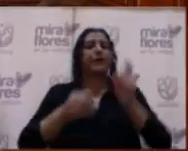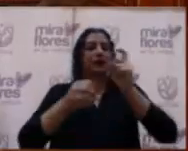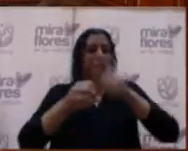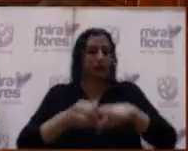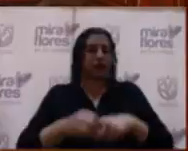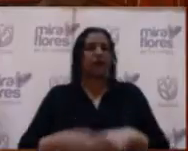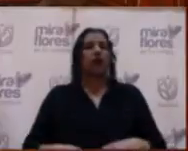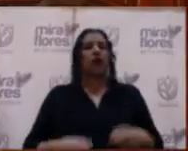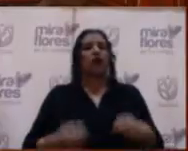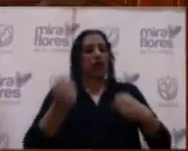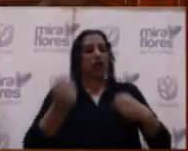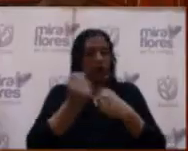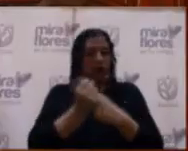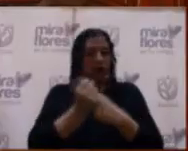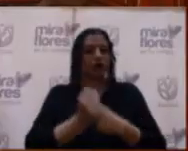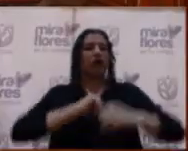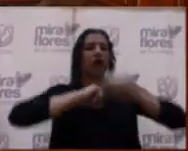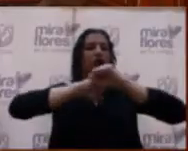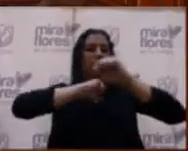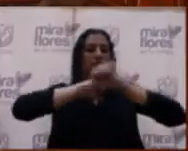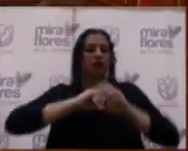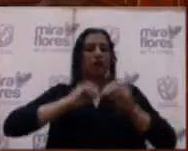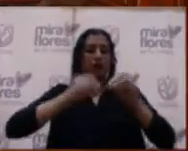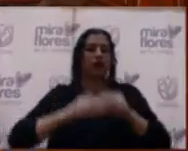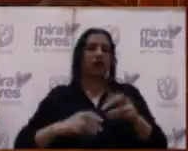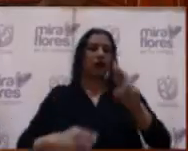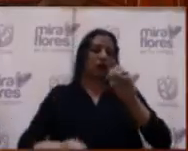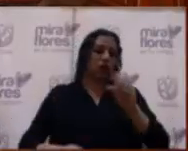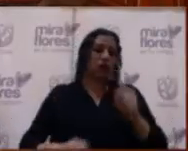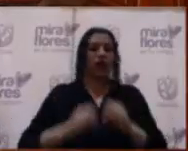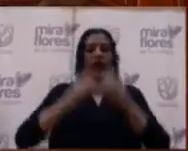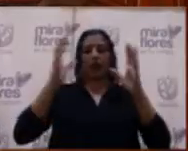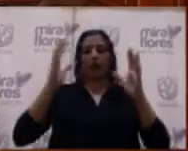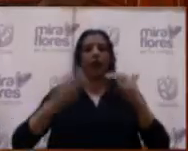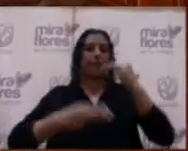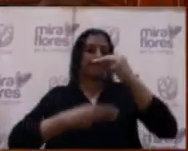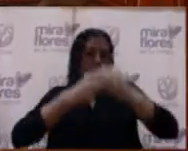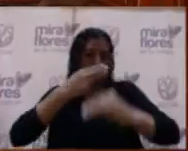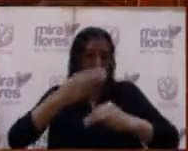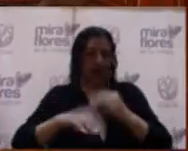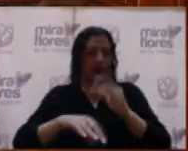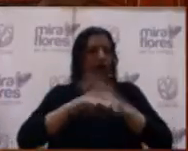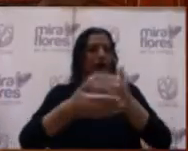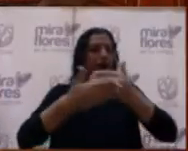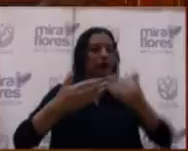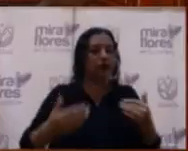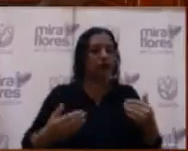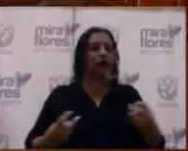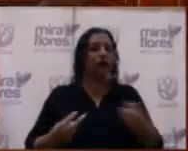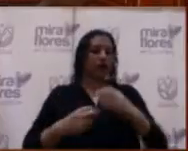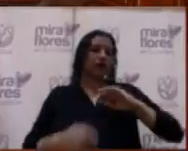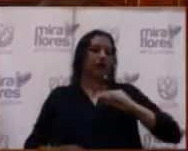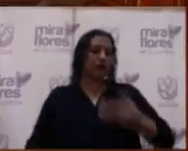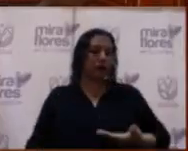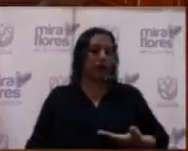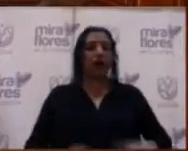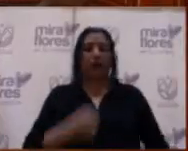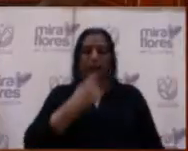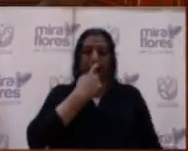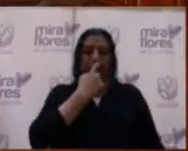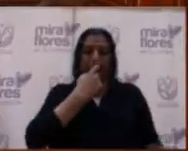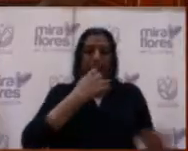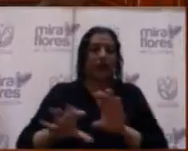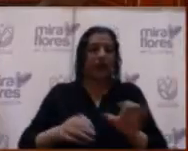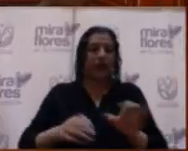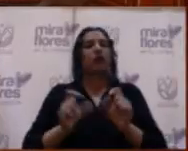en la campaña Ponte Rosa en el marco del Día Mundial de la Prevención del Cáncer de Mama, realizada